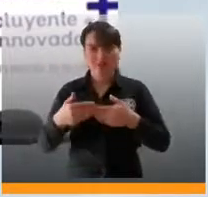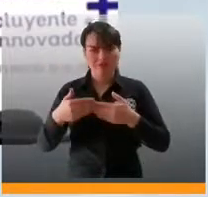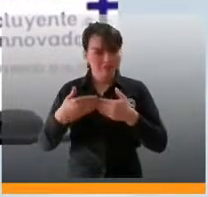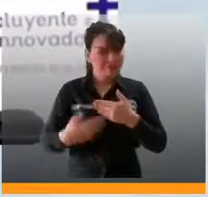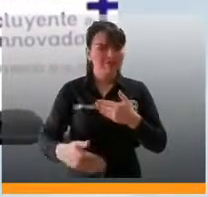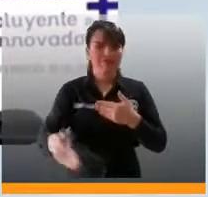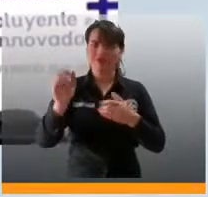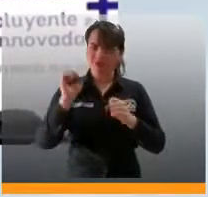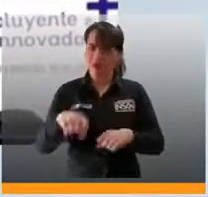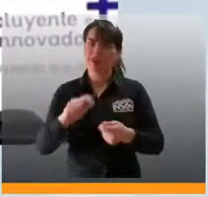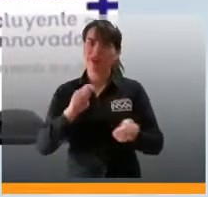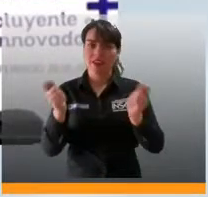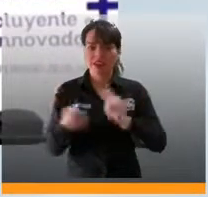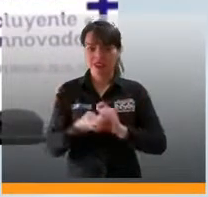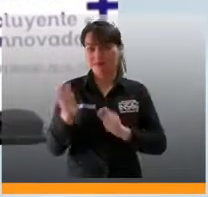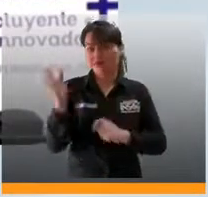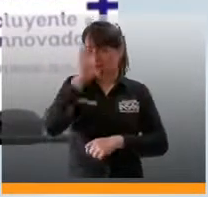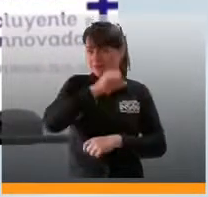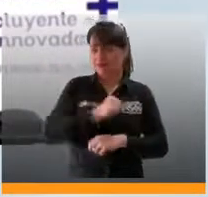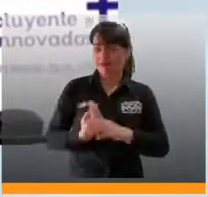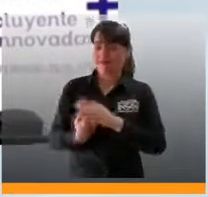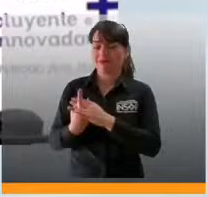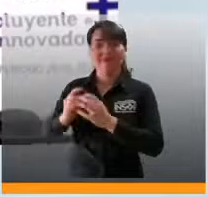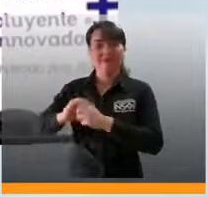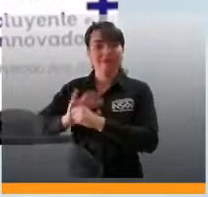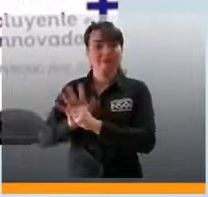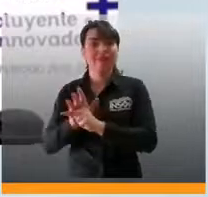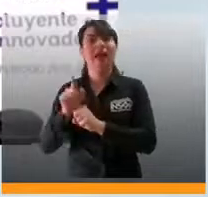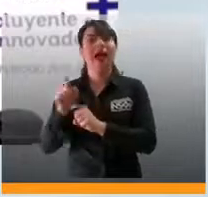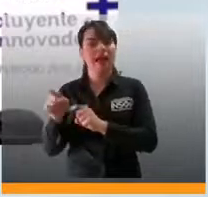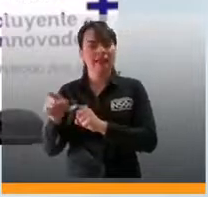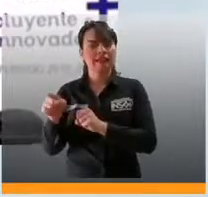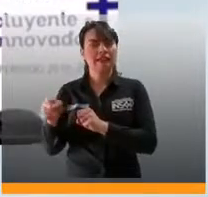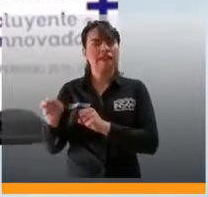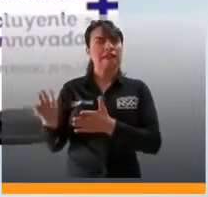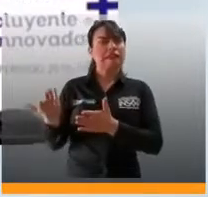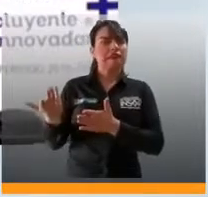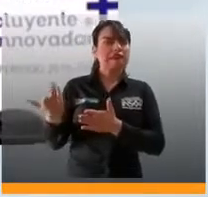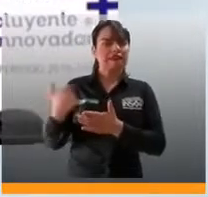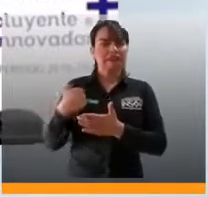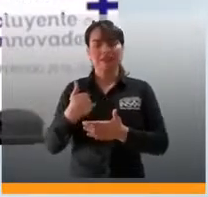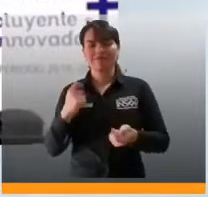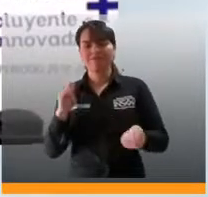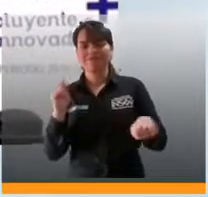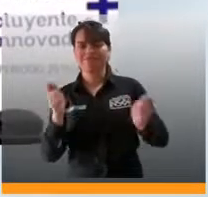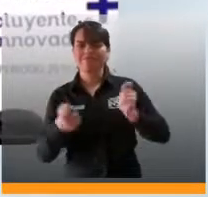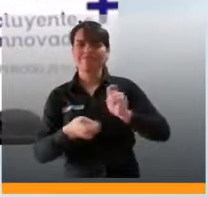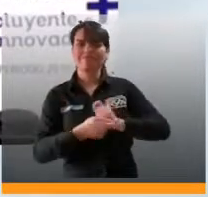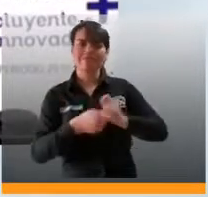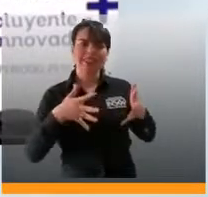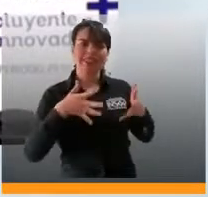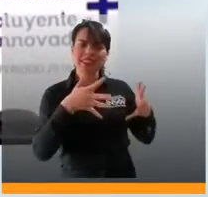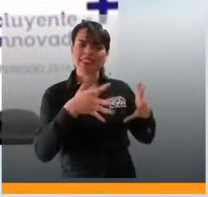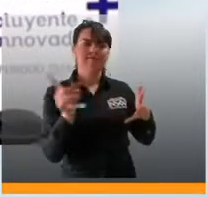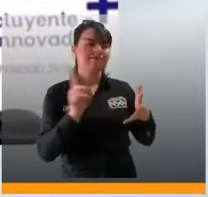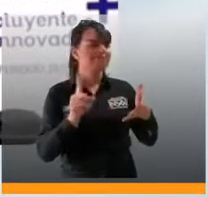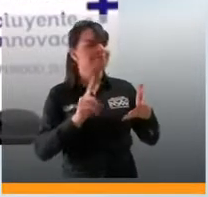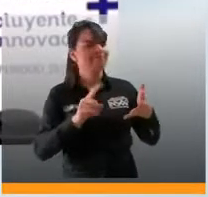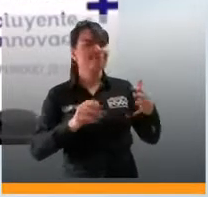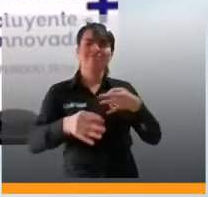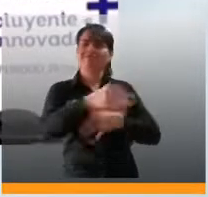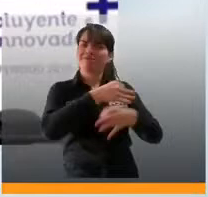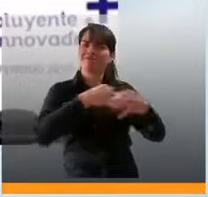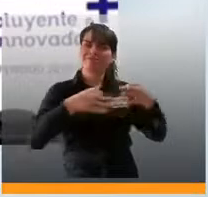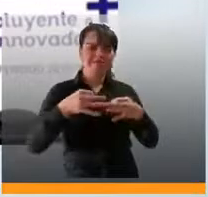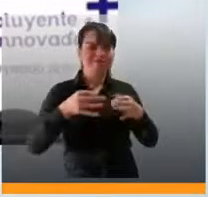pandemia nos llevó precisamente a replantear la forma en la que estábamos enseñando, la forma en la que los estudiantes estaban aprendiendo,